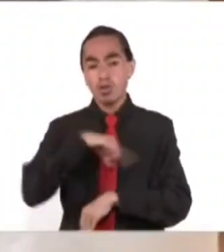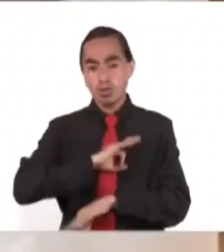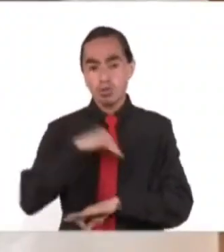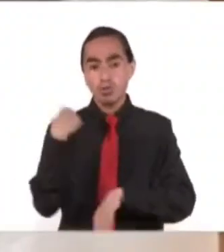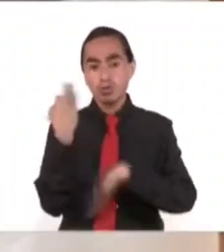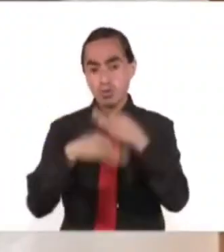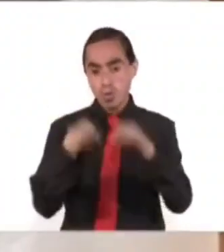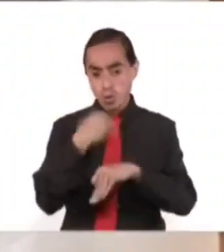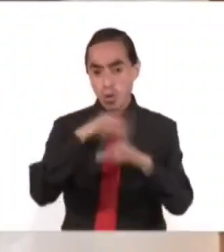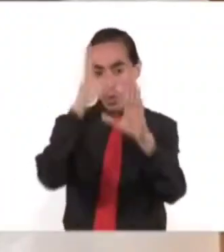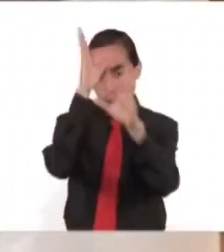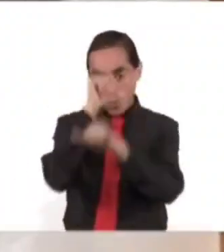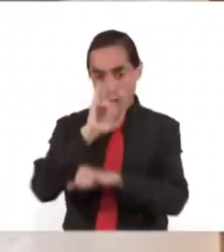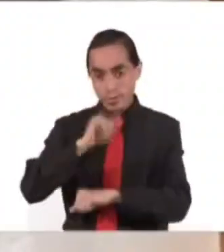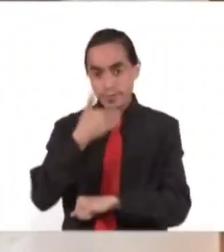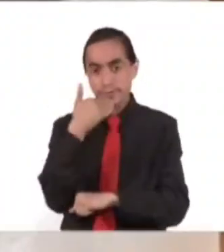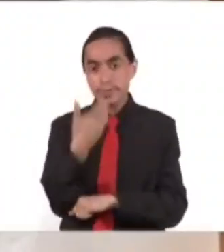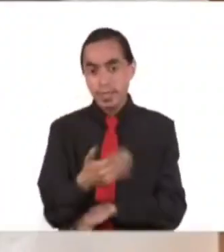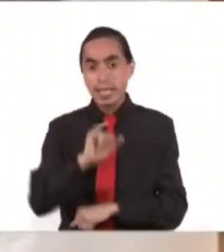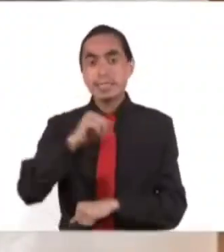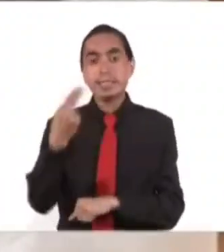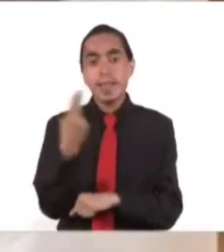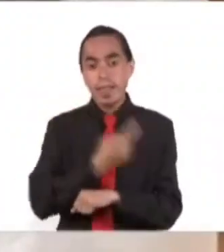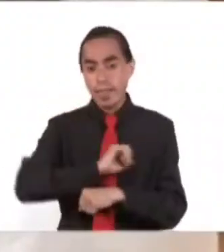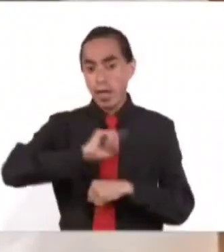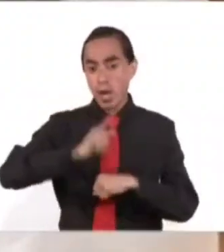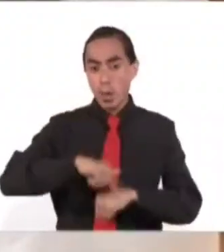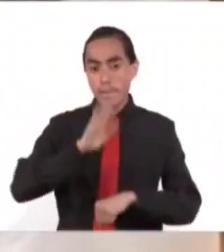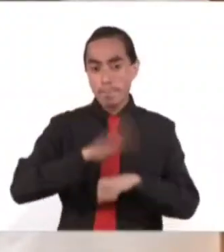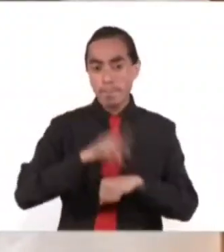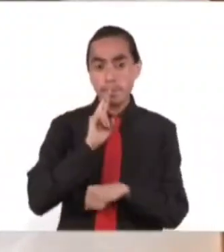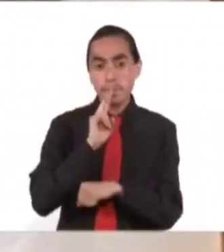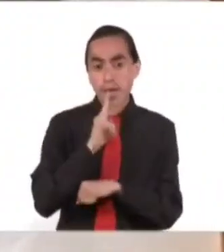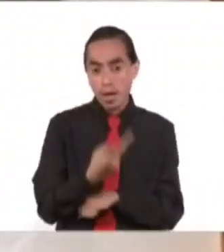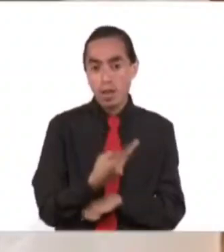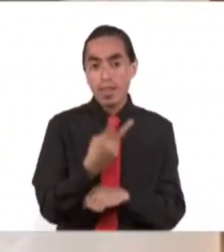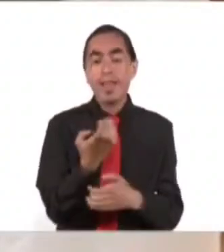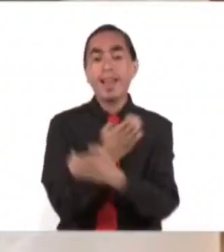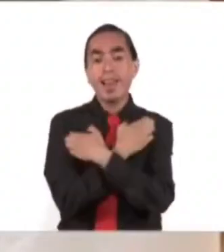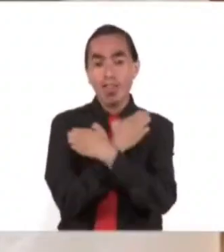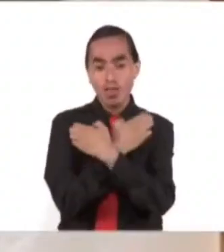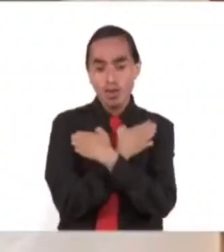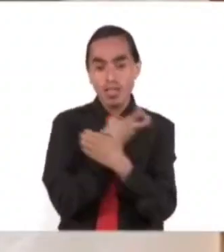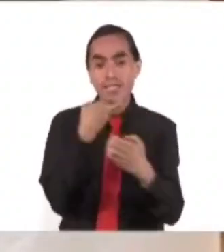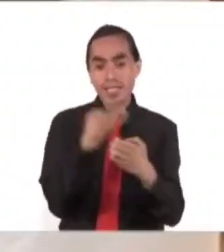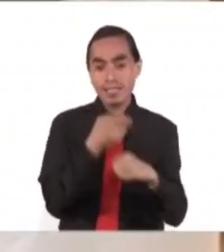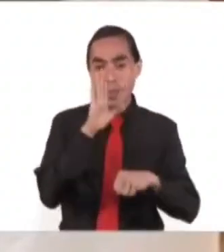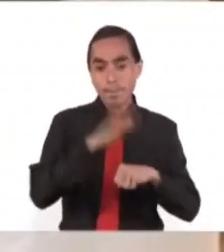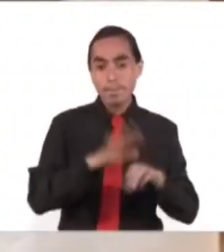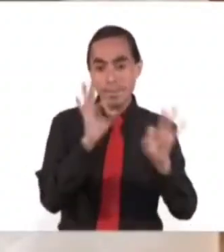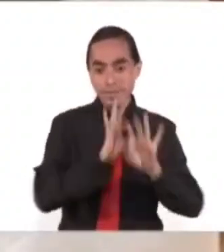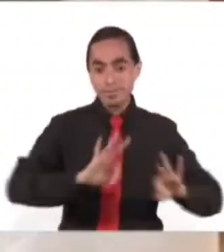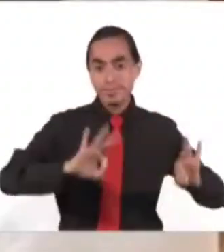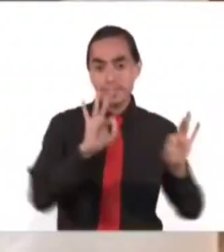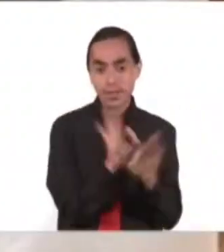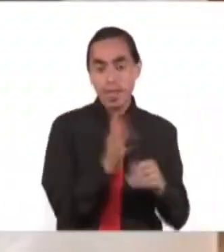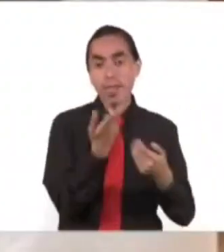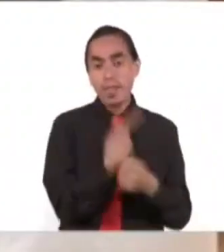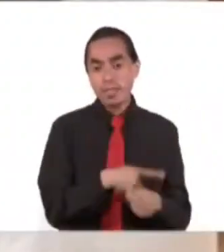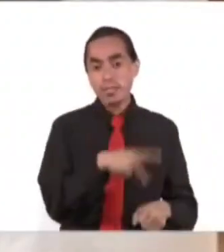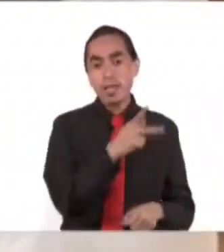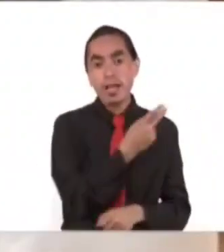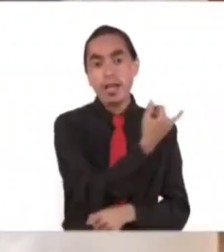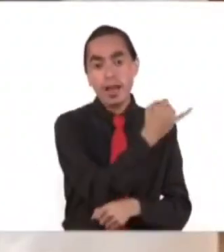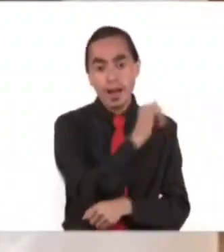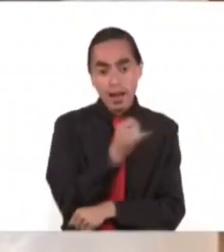todos y todas que se requiere un gran fortalecimiento de todos los niveles educativos. Desde el preescolar, desde